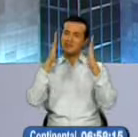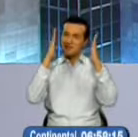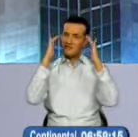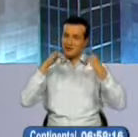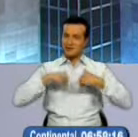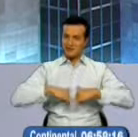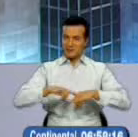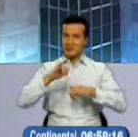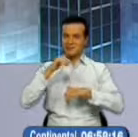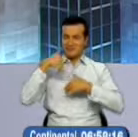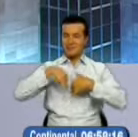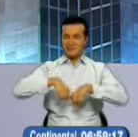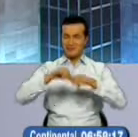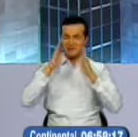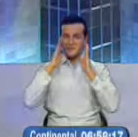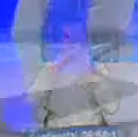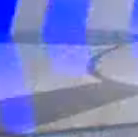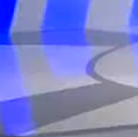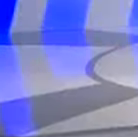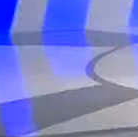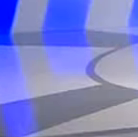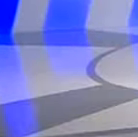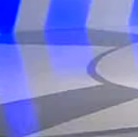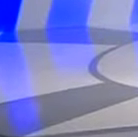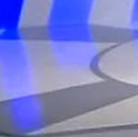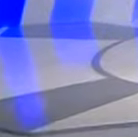Le esperamos a continuación.